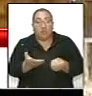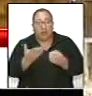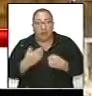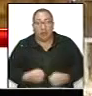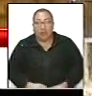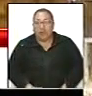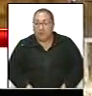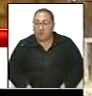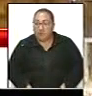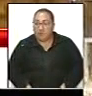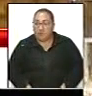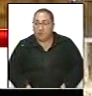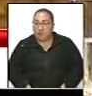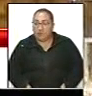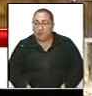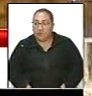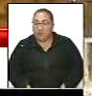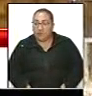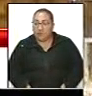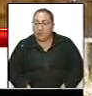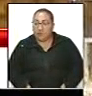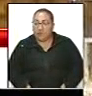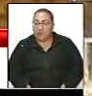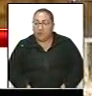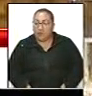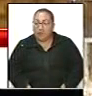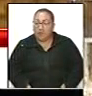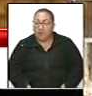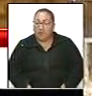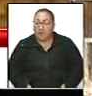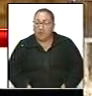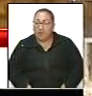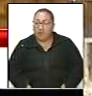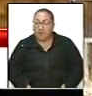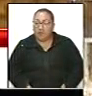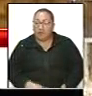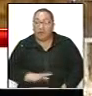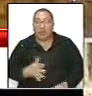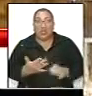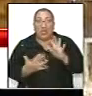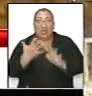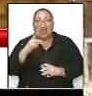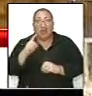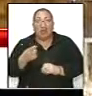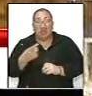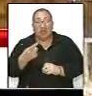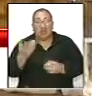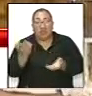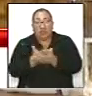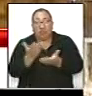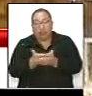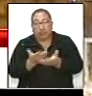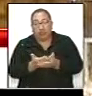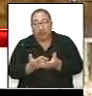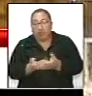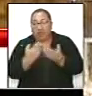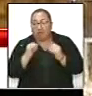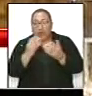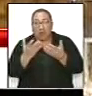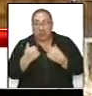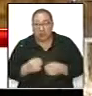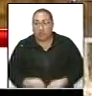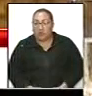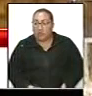SUNEDU luego que SUNEDU hace observaciones. Aproximadamente son 15.000 folios promedio de información que entregan